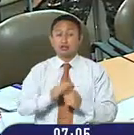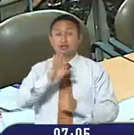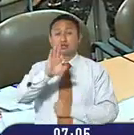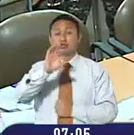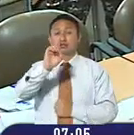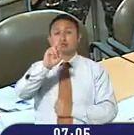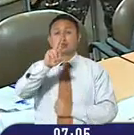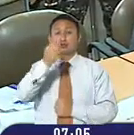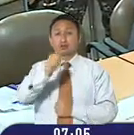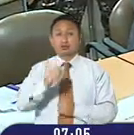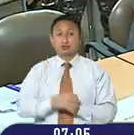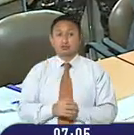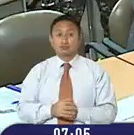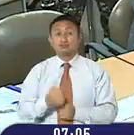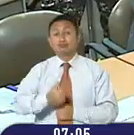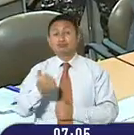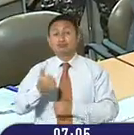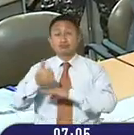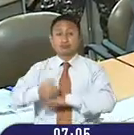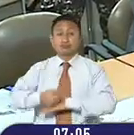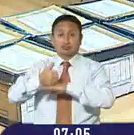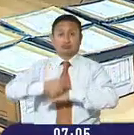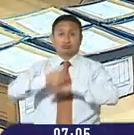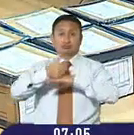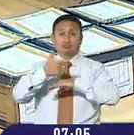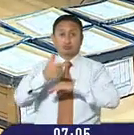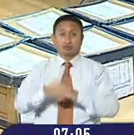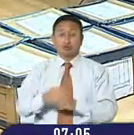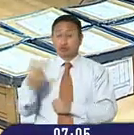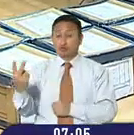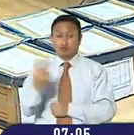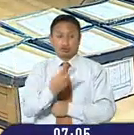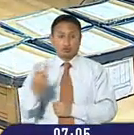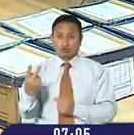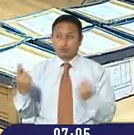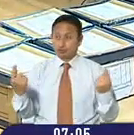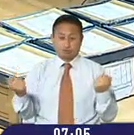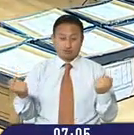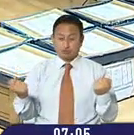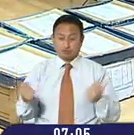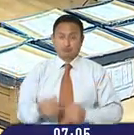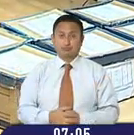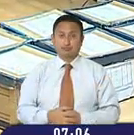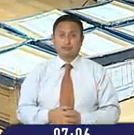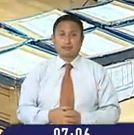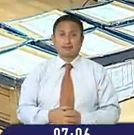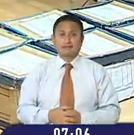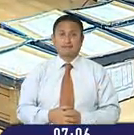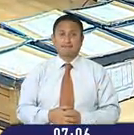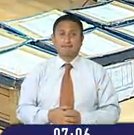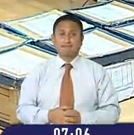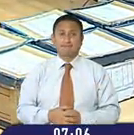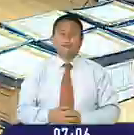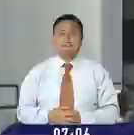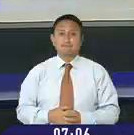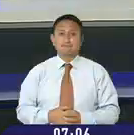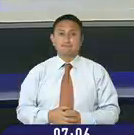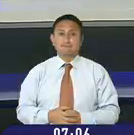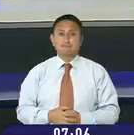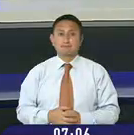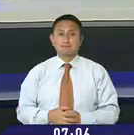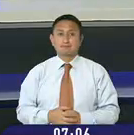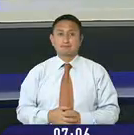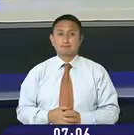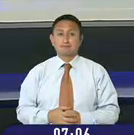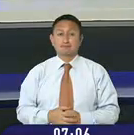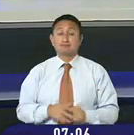algunos operadores de justicia están en los dos casos, informó. Héctor Romero. Siete